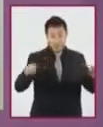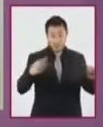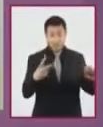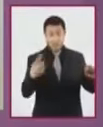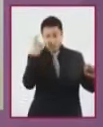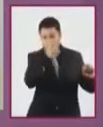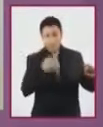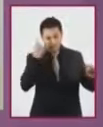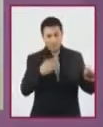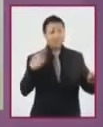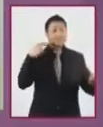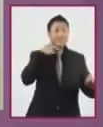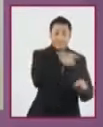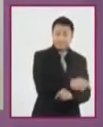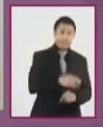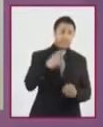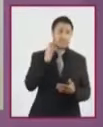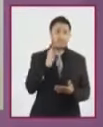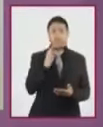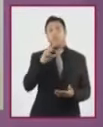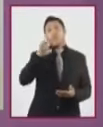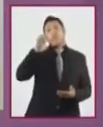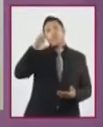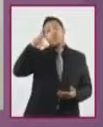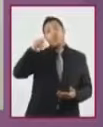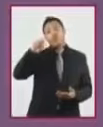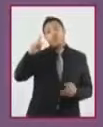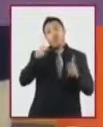el autobús es de 80 kilómetros por hora.